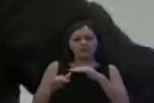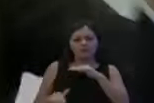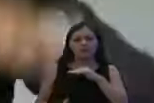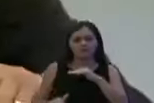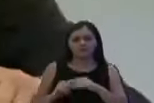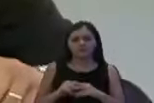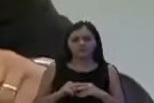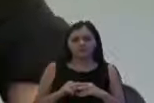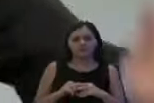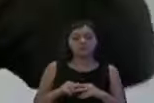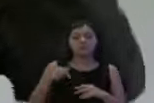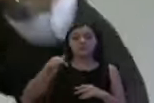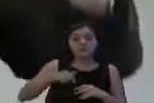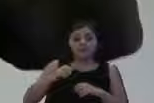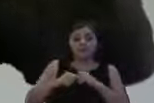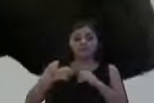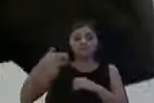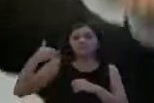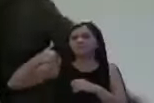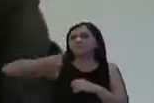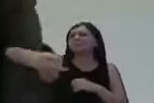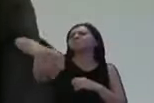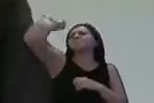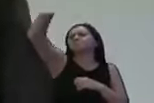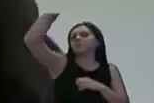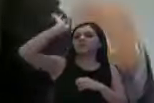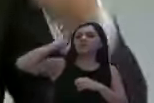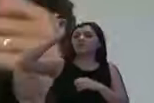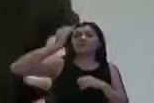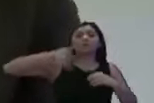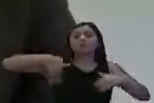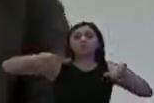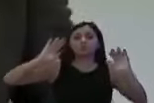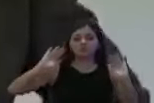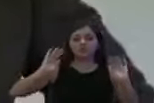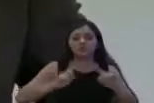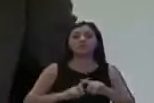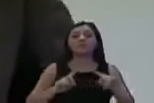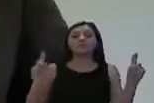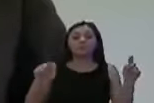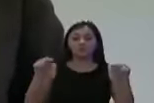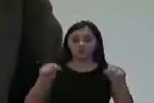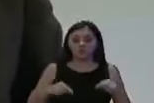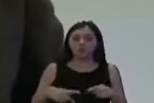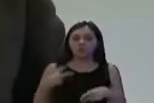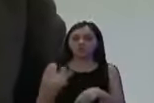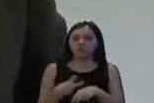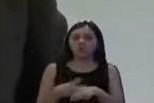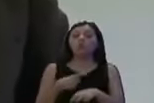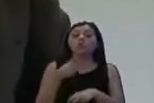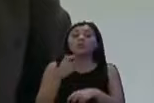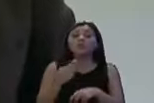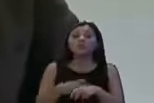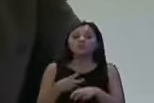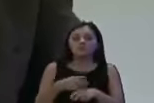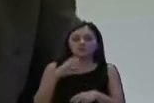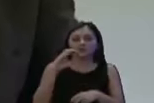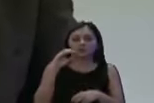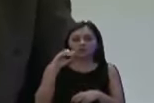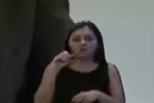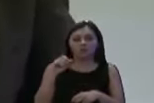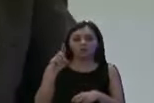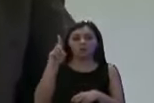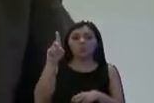en su vida no por año alguna vez en su vida y afectará fuertemente solamente al 0.1 por